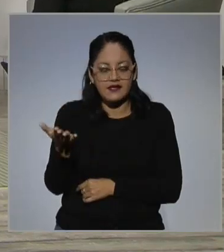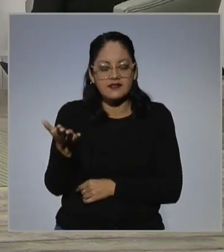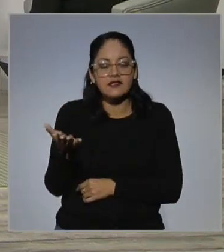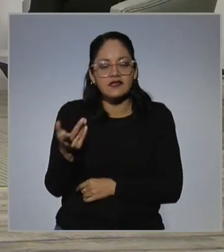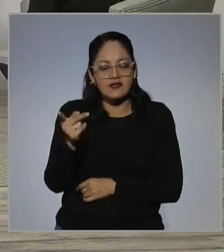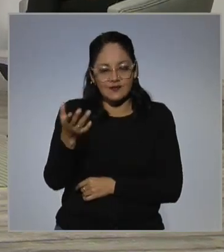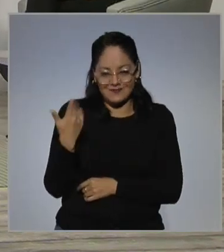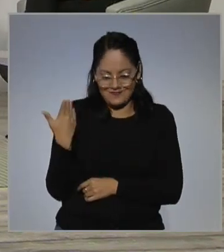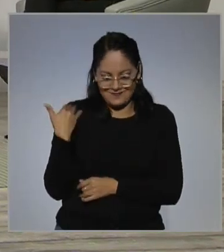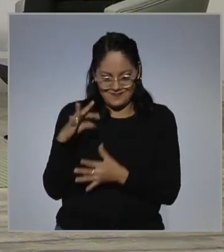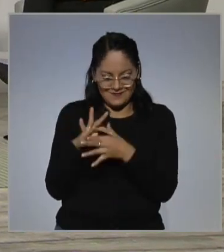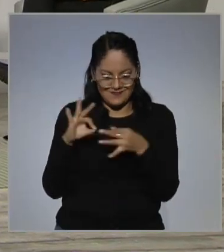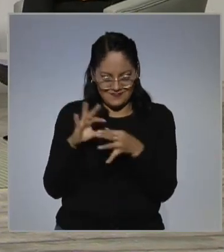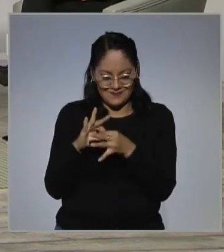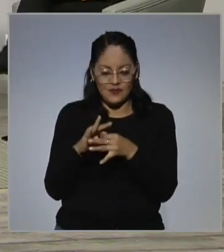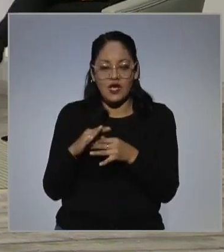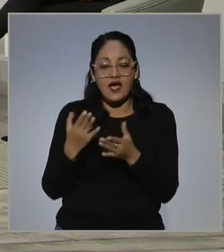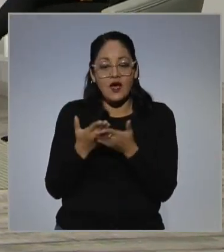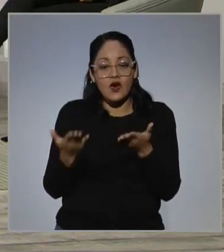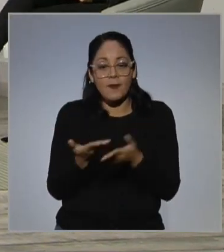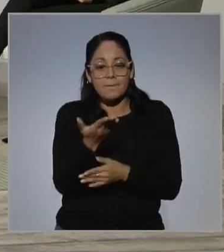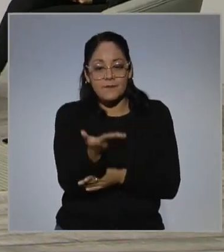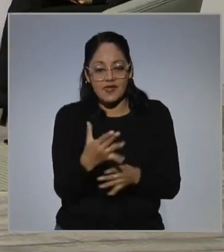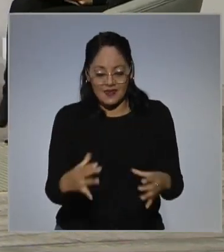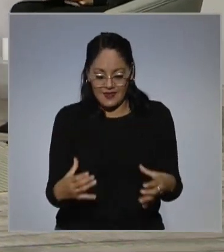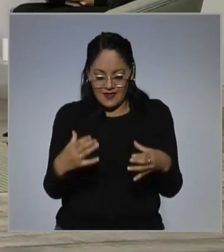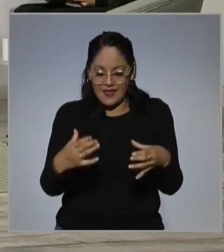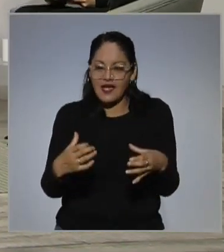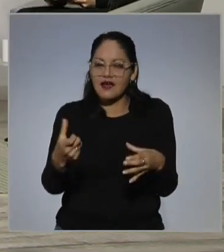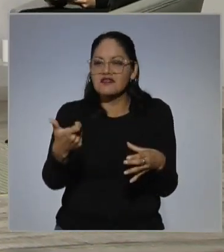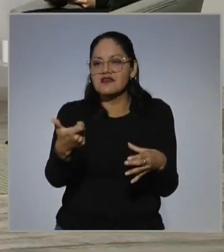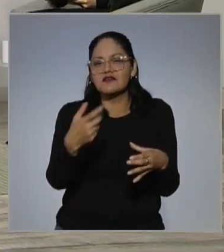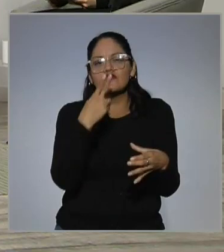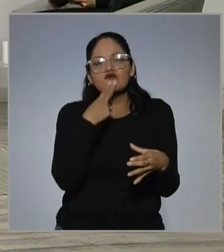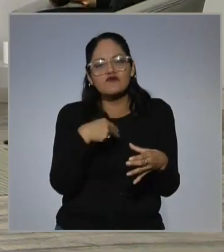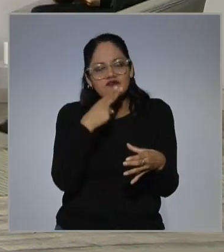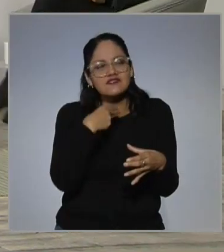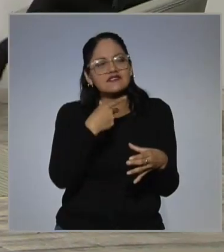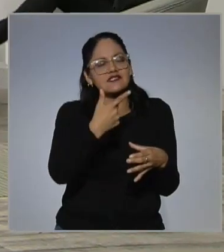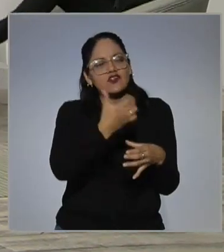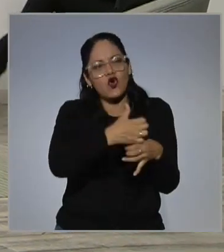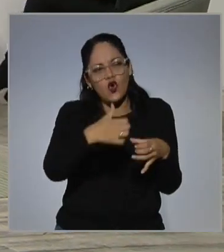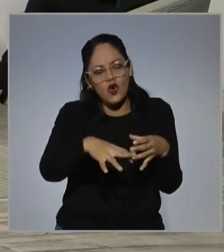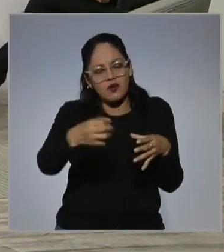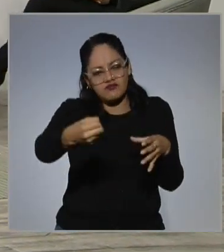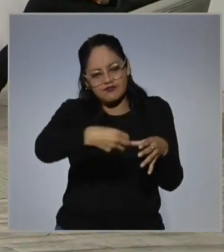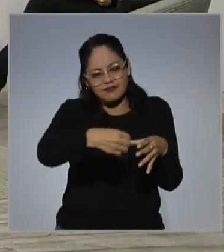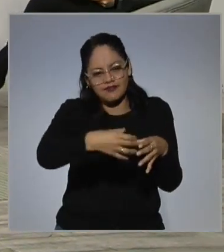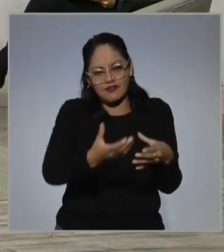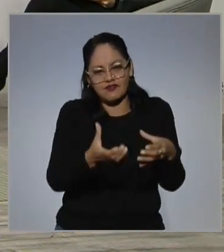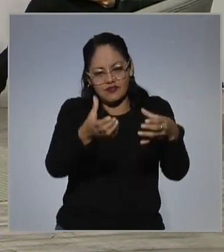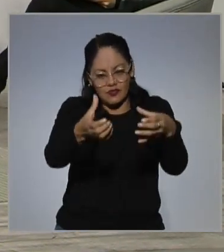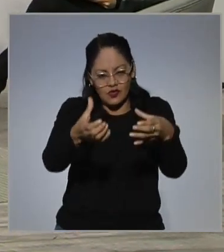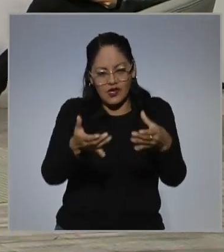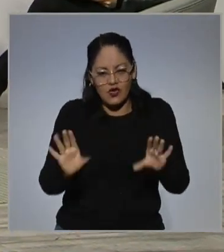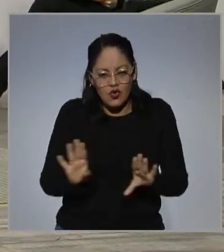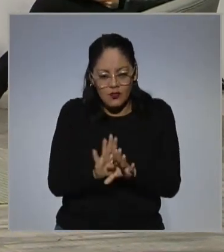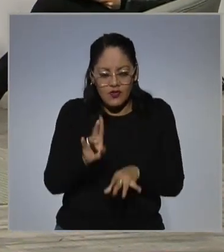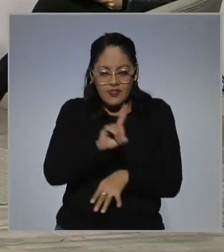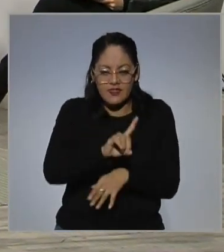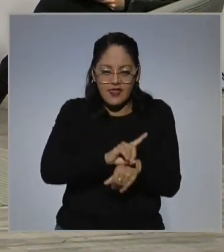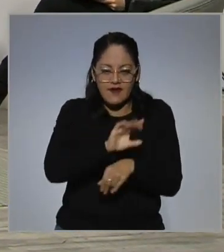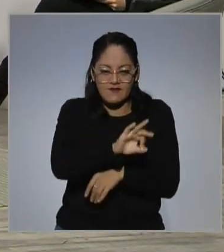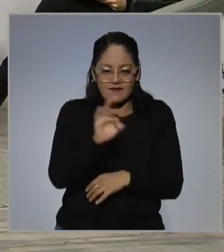que decíamos hace unos momentos, se pide ahora la calavera y hay una mezcla ahí de formas de conmemorar estas